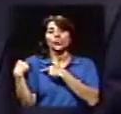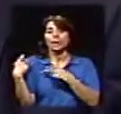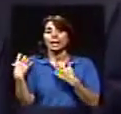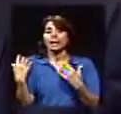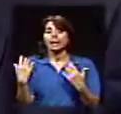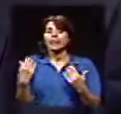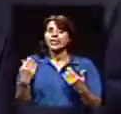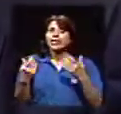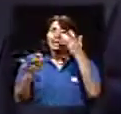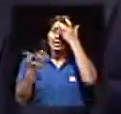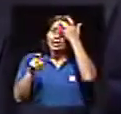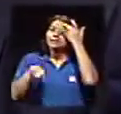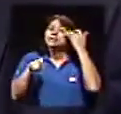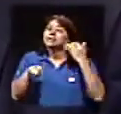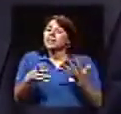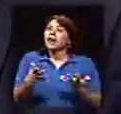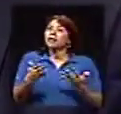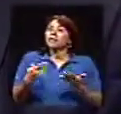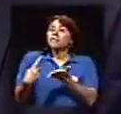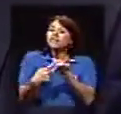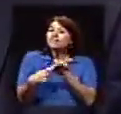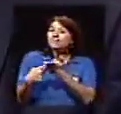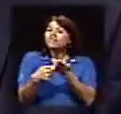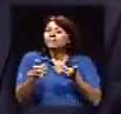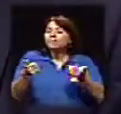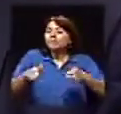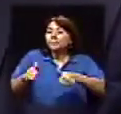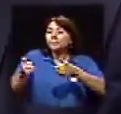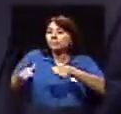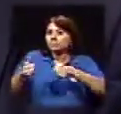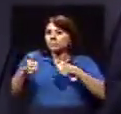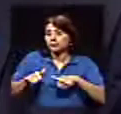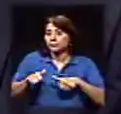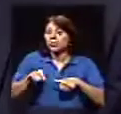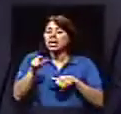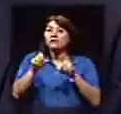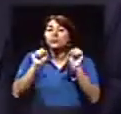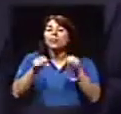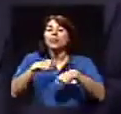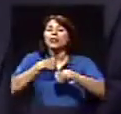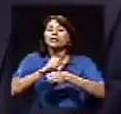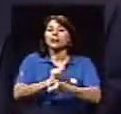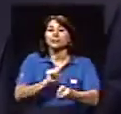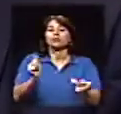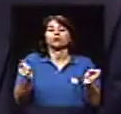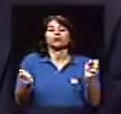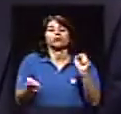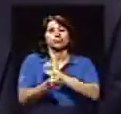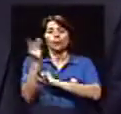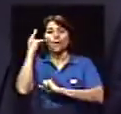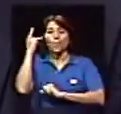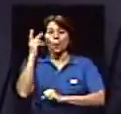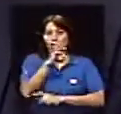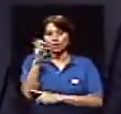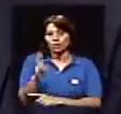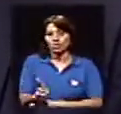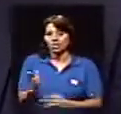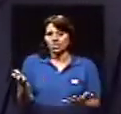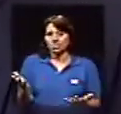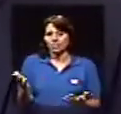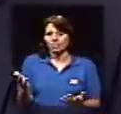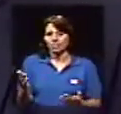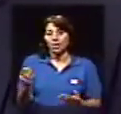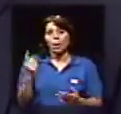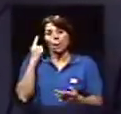de necesidad de llegar a acuerdos que sin lugar a dudas podría marcar una transformación en la política costarricense por lo que